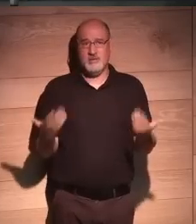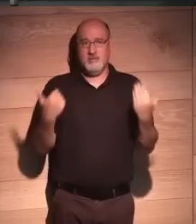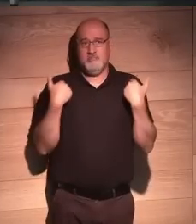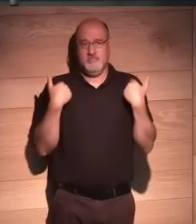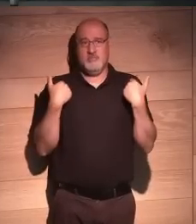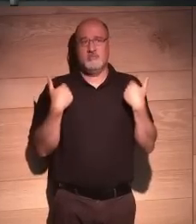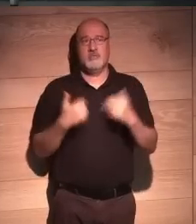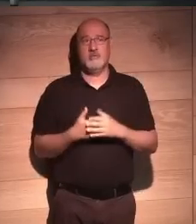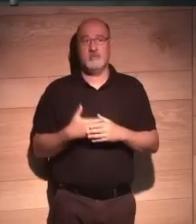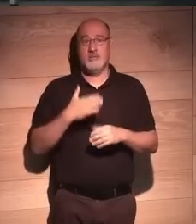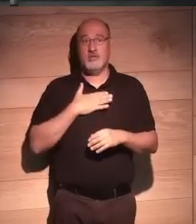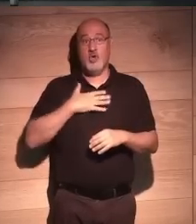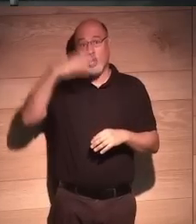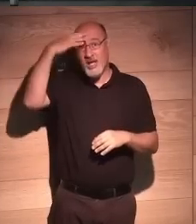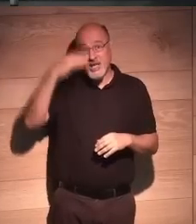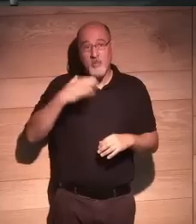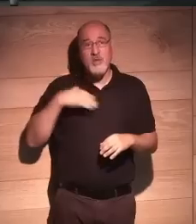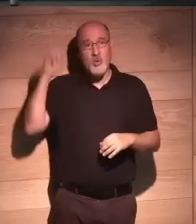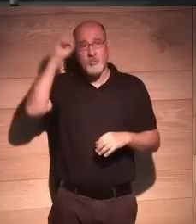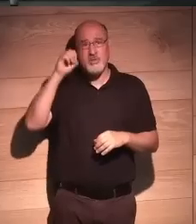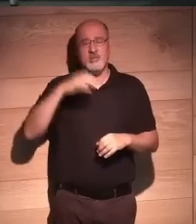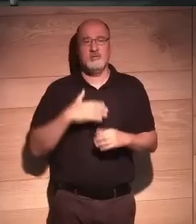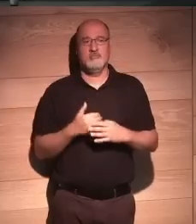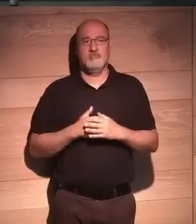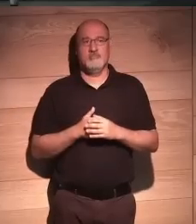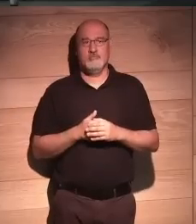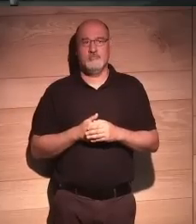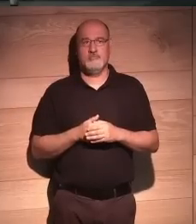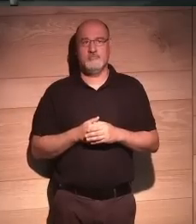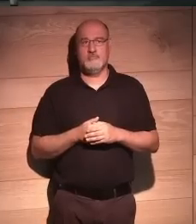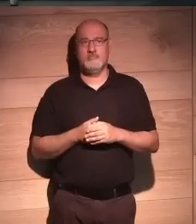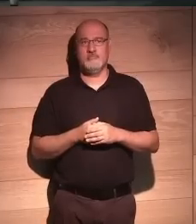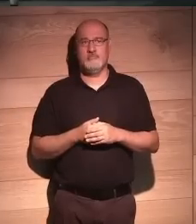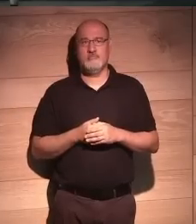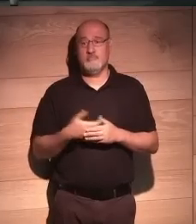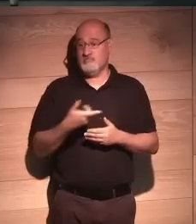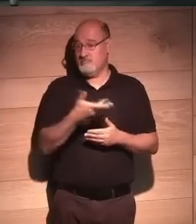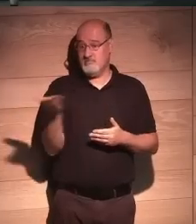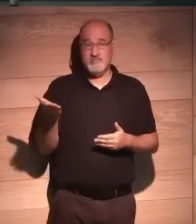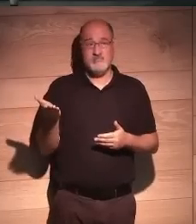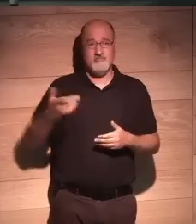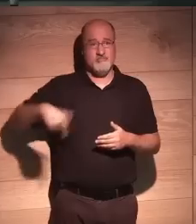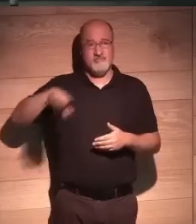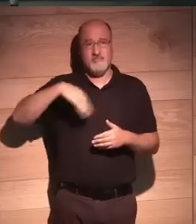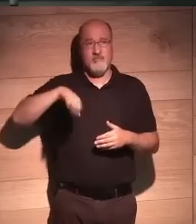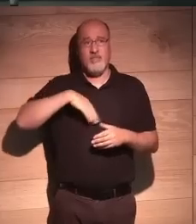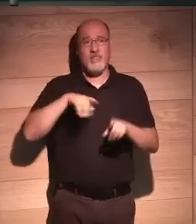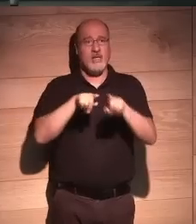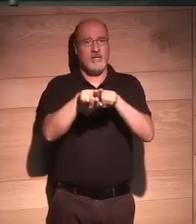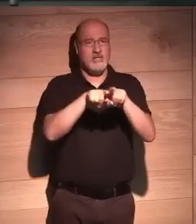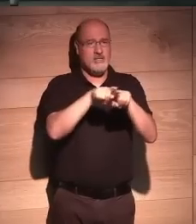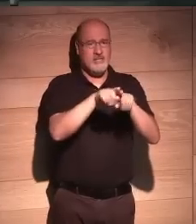ya está, claro. Es ser coherente con lo que tú crees y con lo que estás. O sea, yo no tengo... Yo creo que ninguno tenemos... No sé, es que los críticos